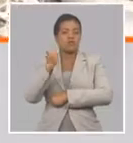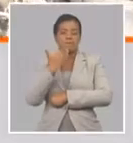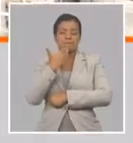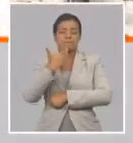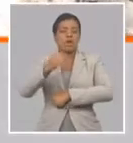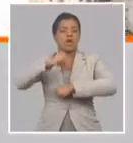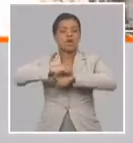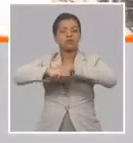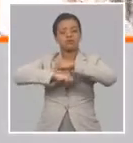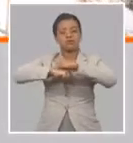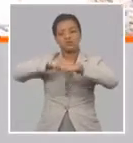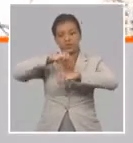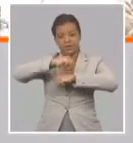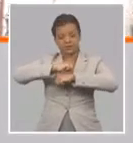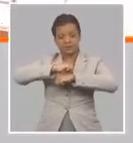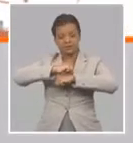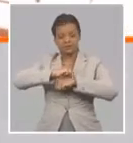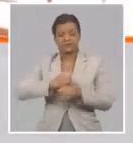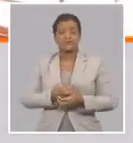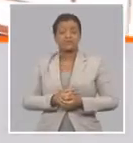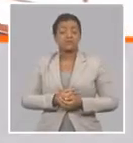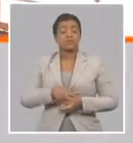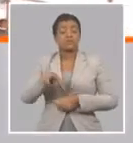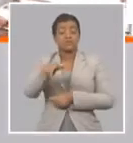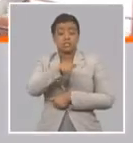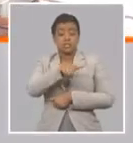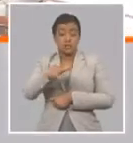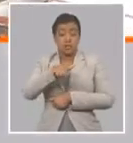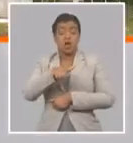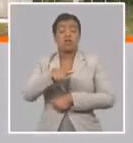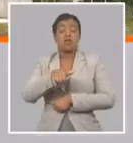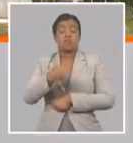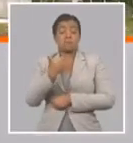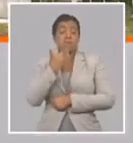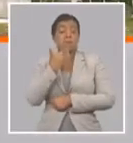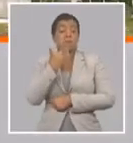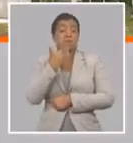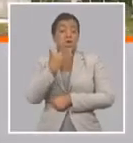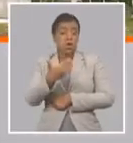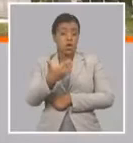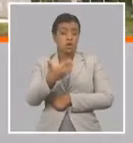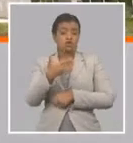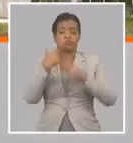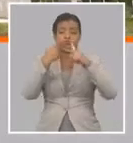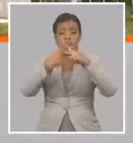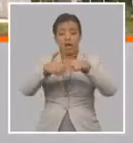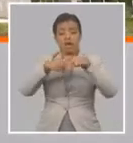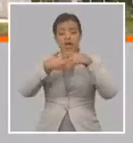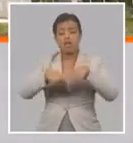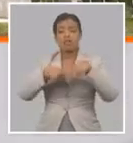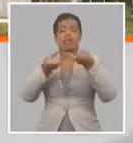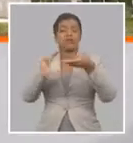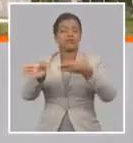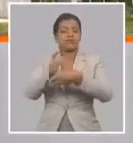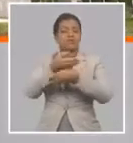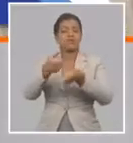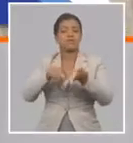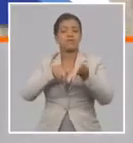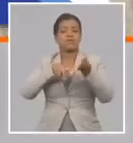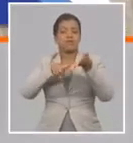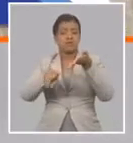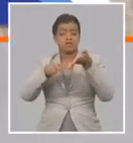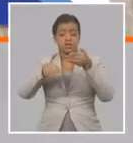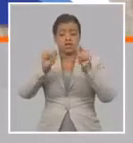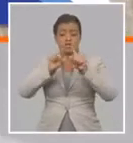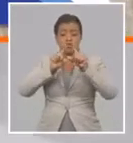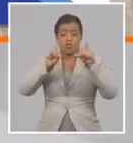para la manipulación de las cargas además se potenció la habilitación de los despachos en varias provincias del país y de esta